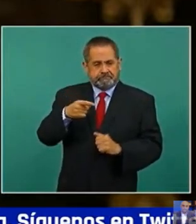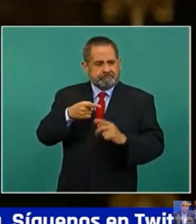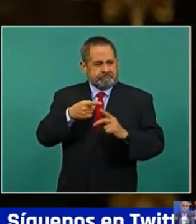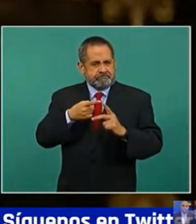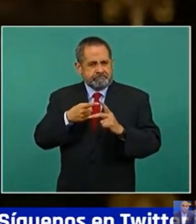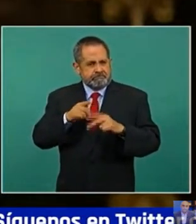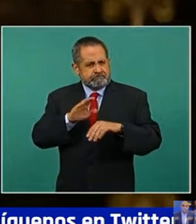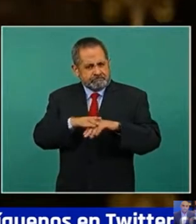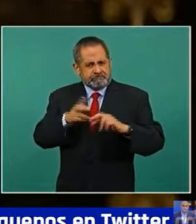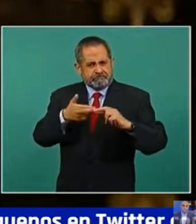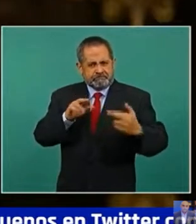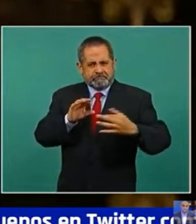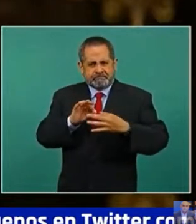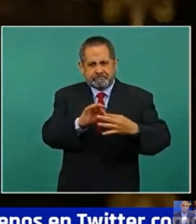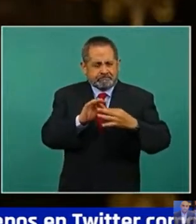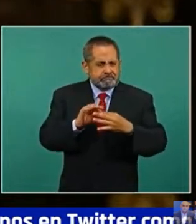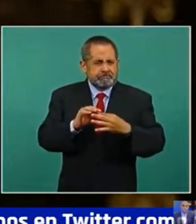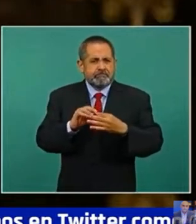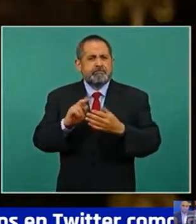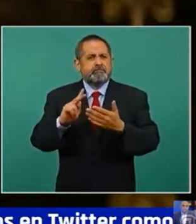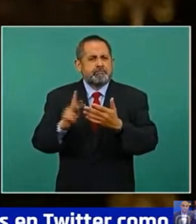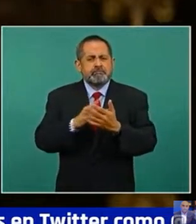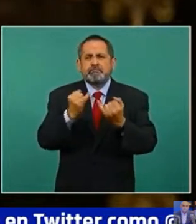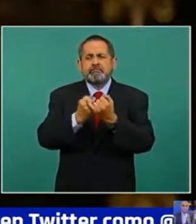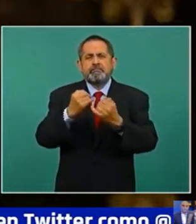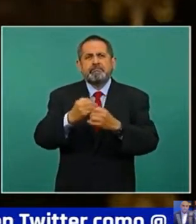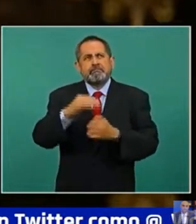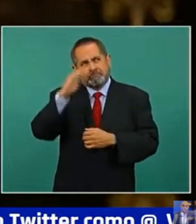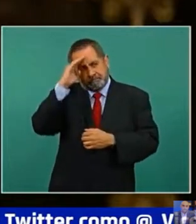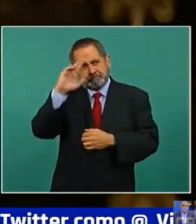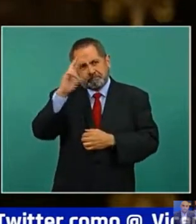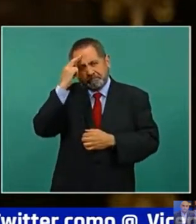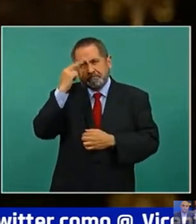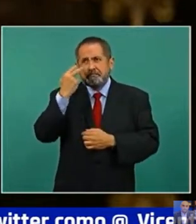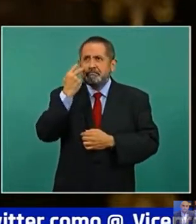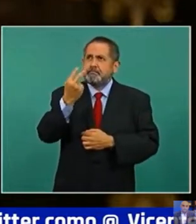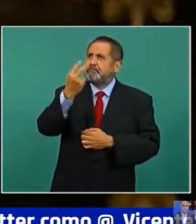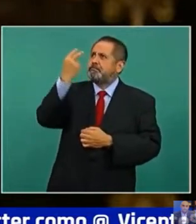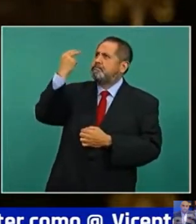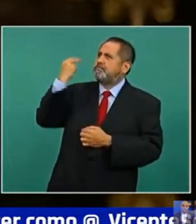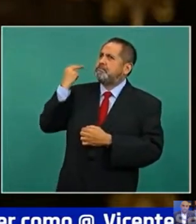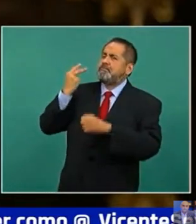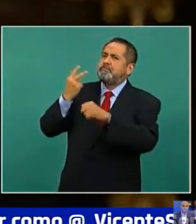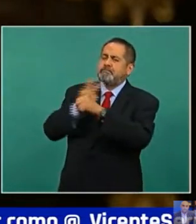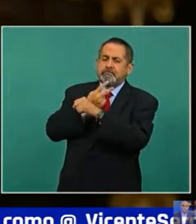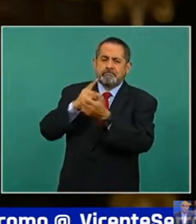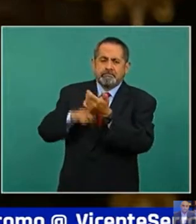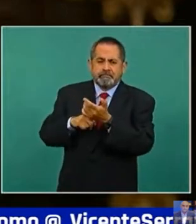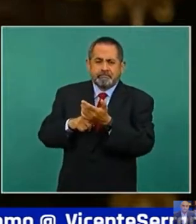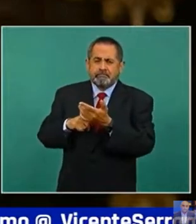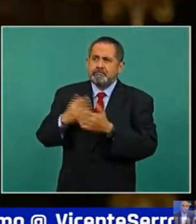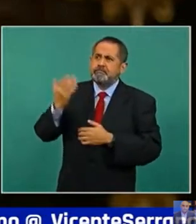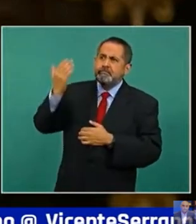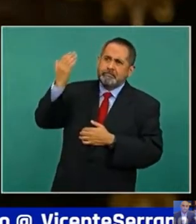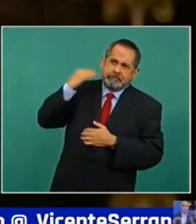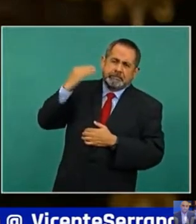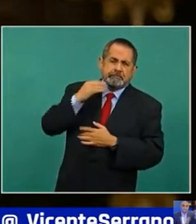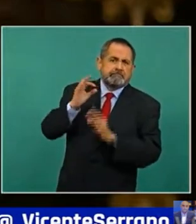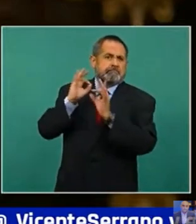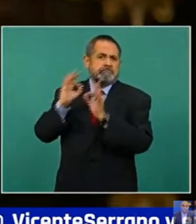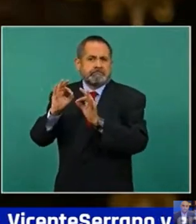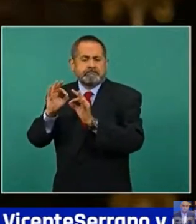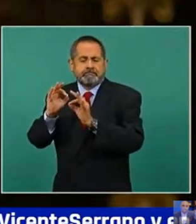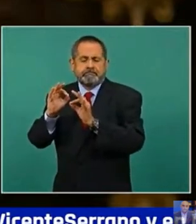preciso hacer una relectura del pasado, teniendo en cuenta tanto las luces como las sombras que